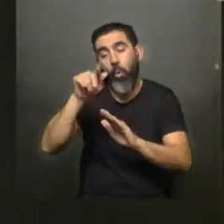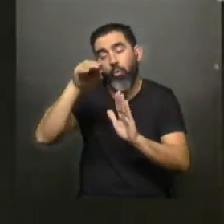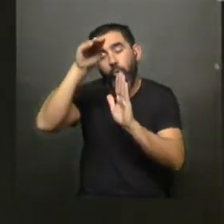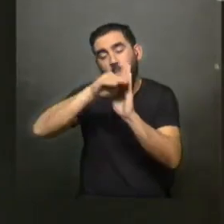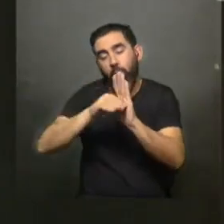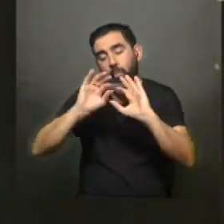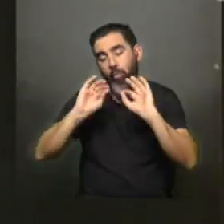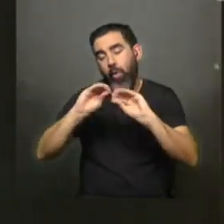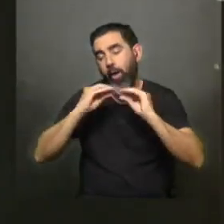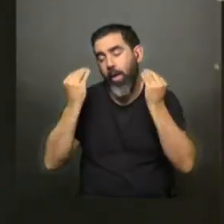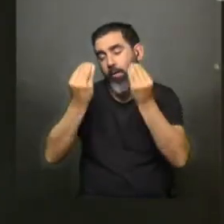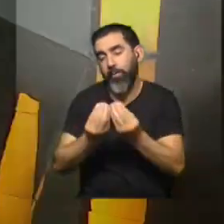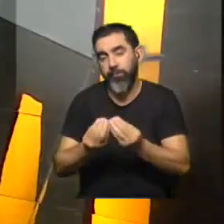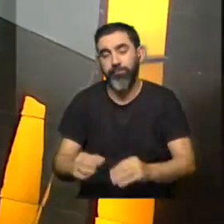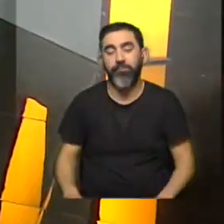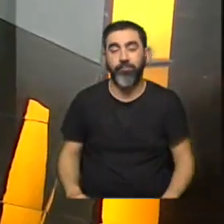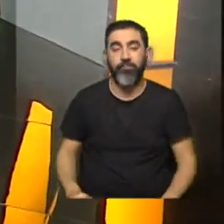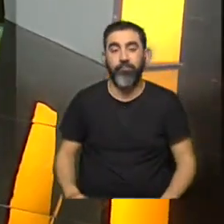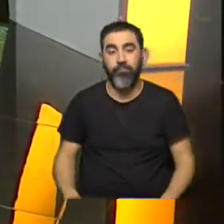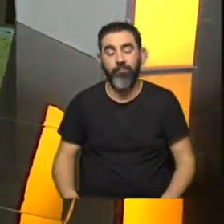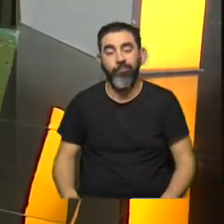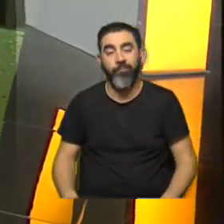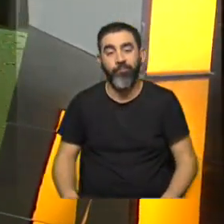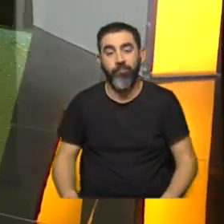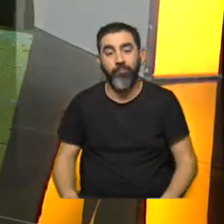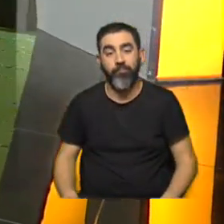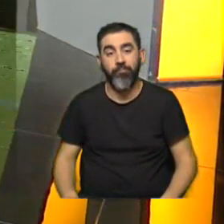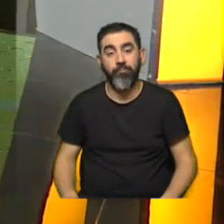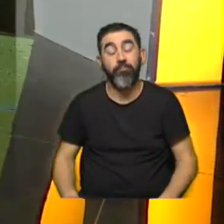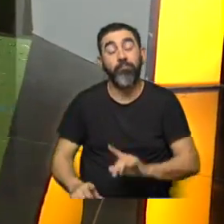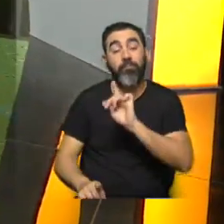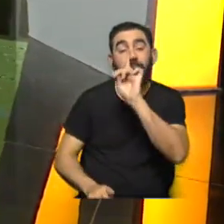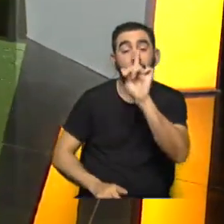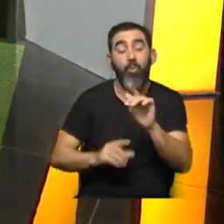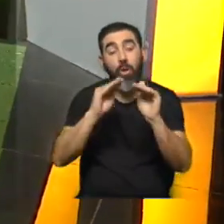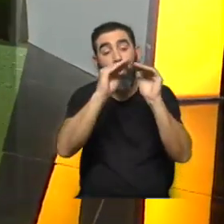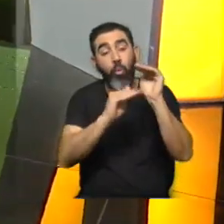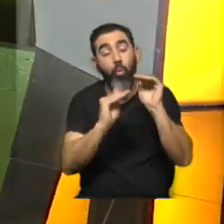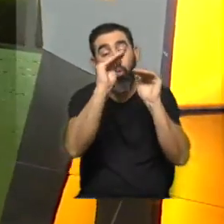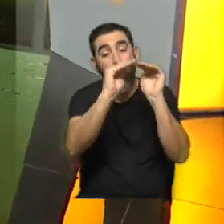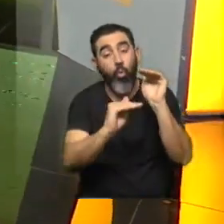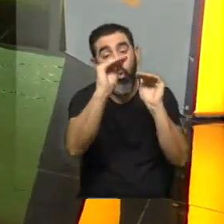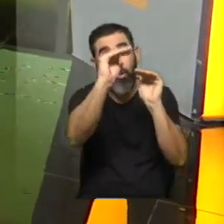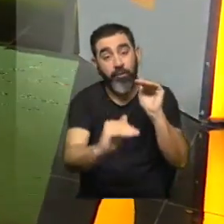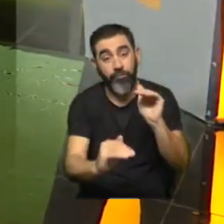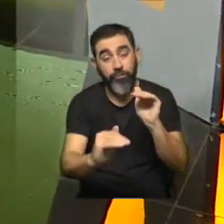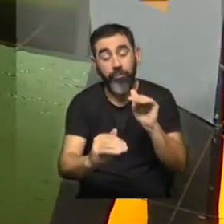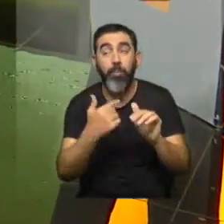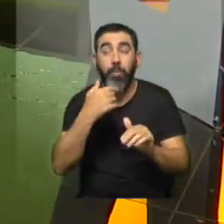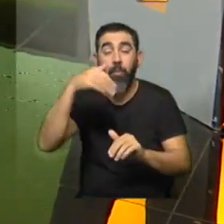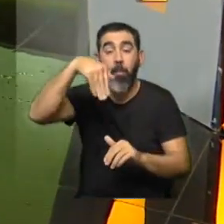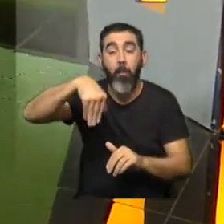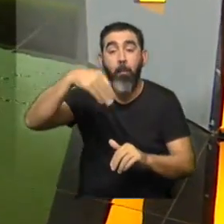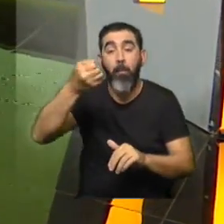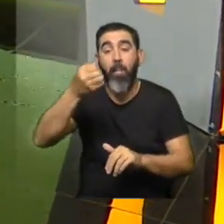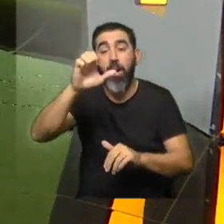entero de sobre ciencia. Sí, pero te voy a decir algo más y está bueno. Hay algunas colecciones, por ejemplo, nombrabas a Maeso y otras, la